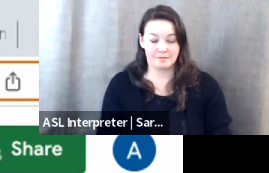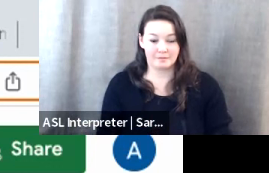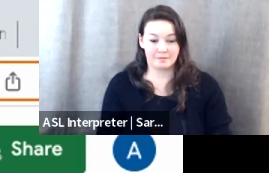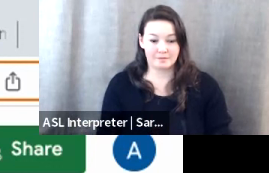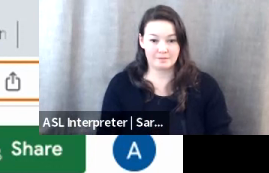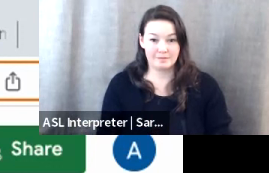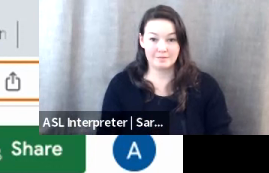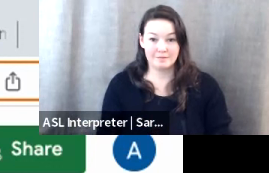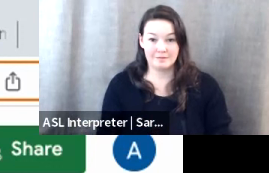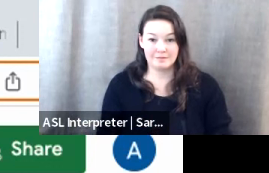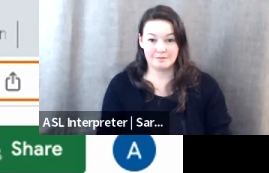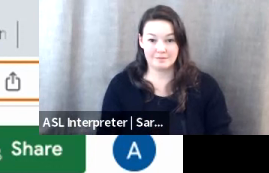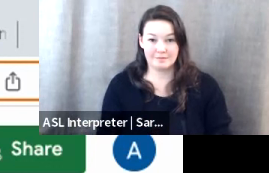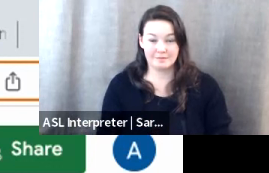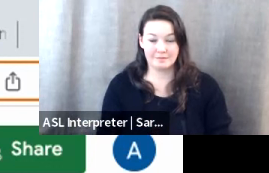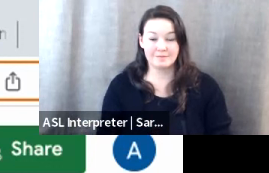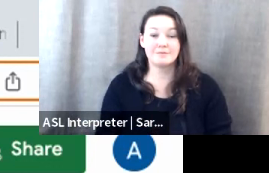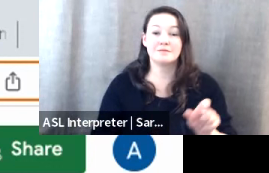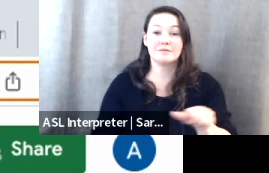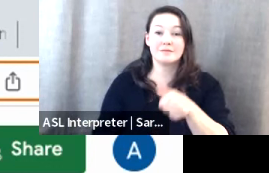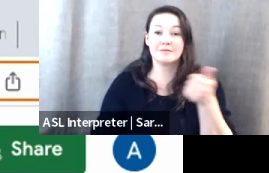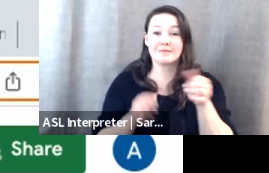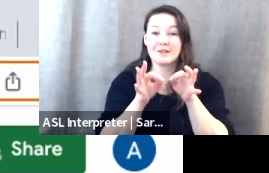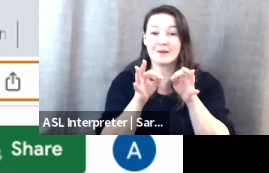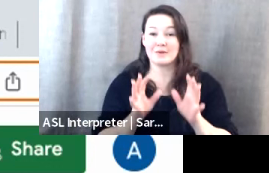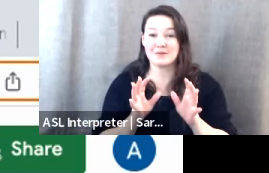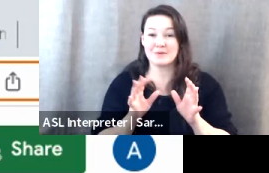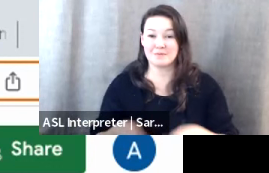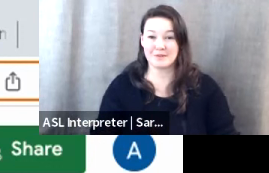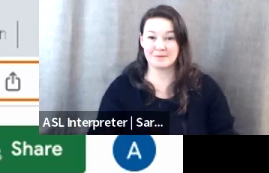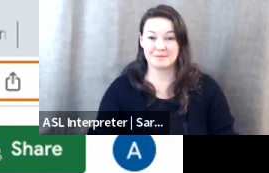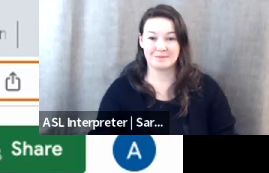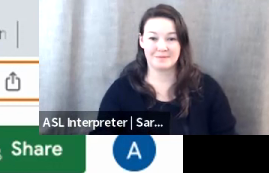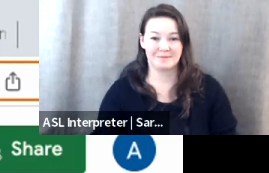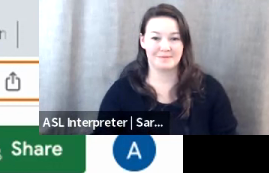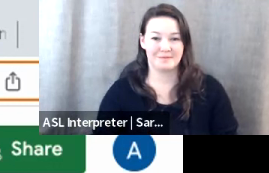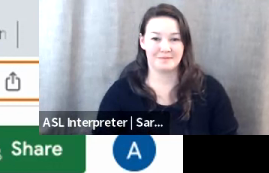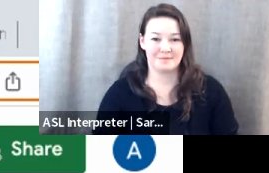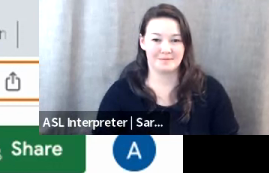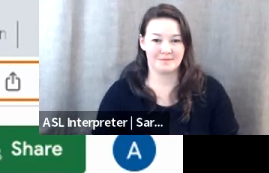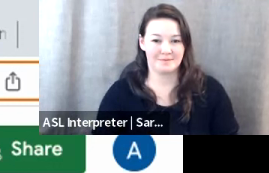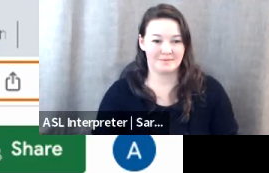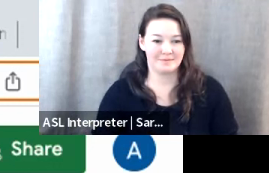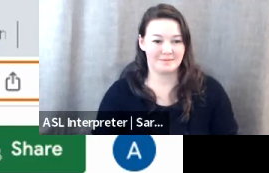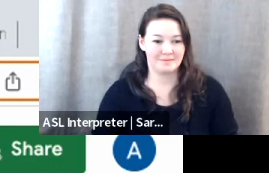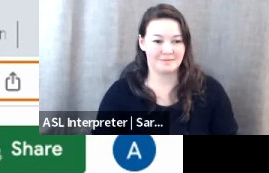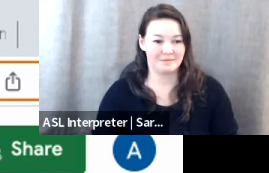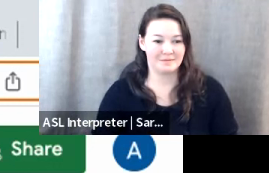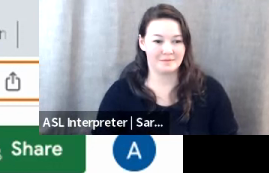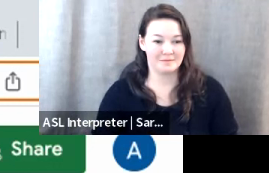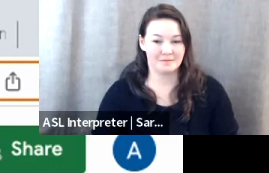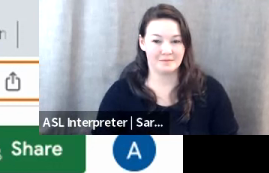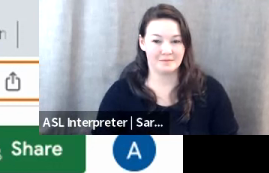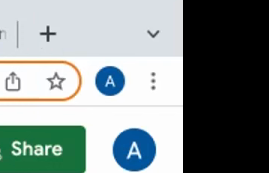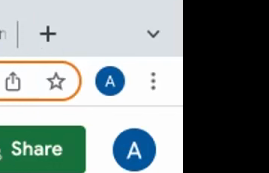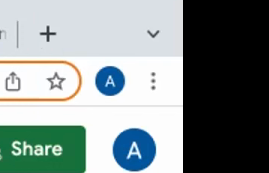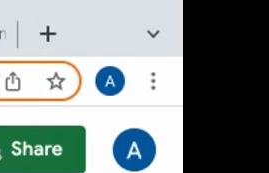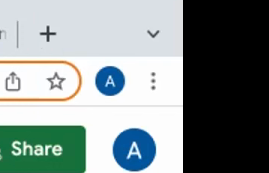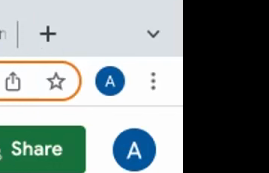apoyar a nuestros pequeños negocios y los sin fines de lucro para que puedan realmente hacer el trabajo en nuestras comunidades, a tener